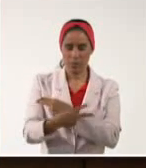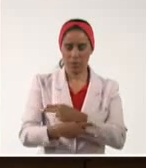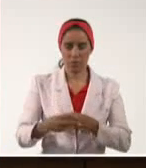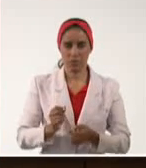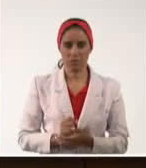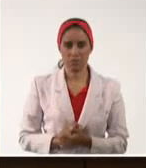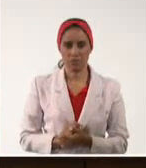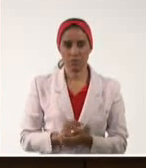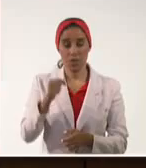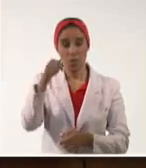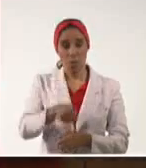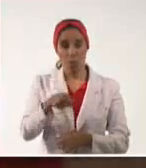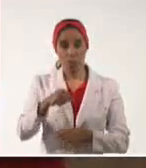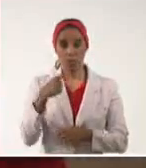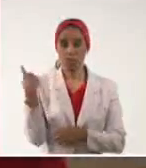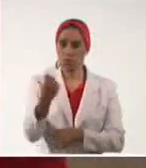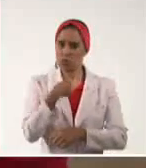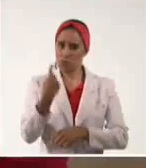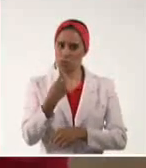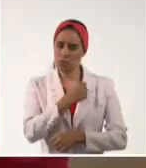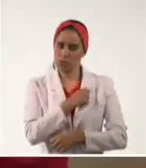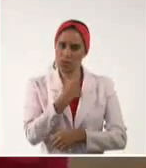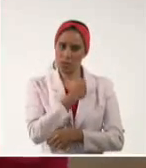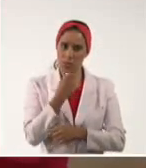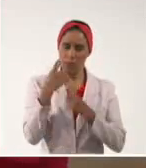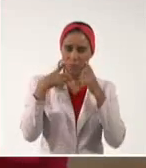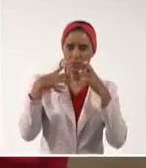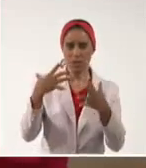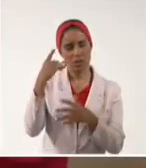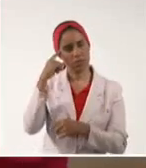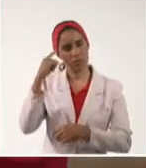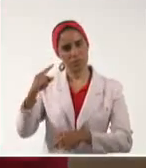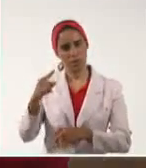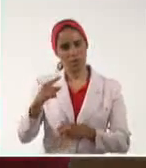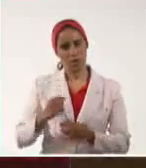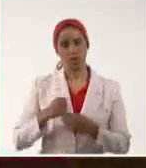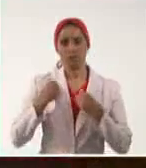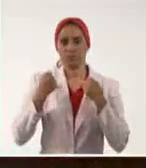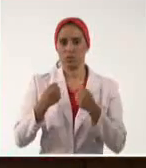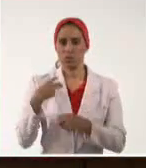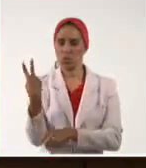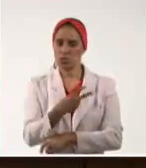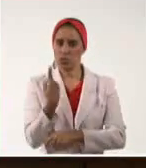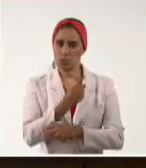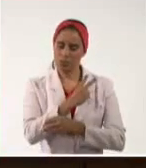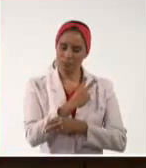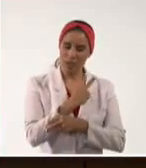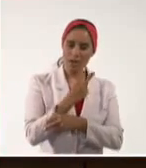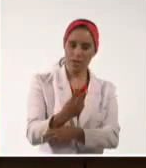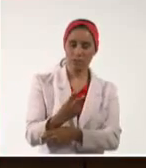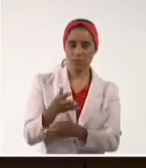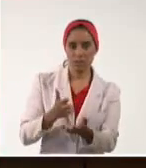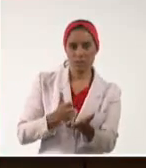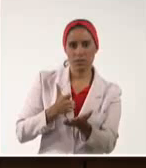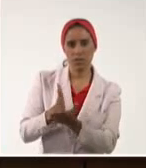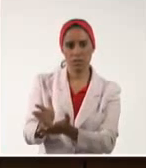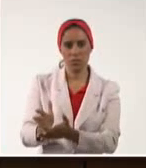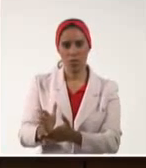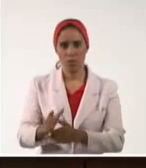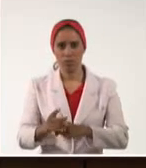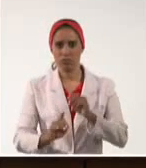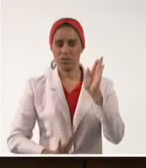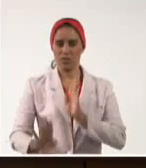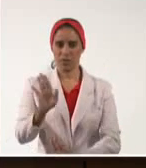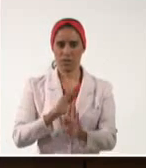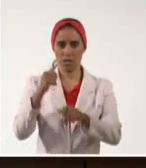Hoy queremos reiterar aquí que la determinación de enfrentarlos es firme y que la información que hemos divulgado en